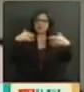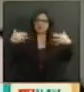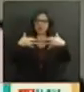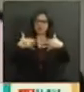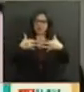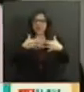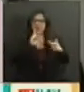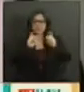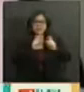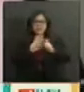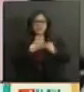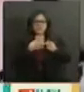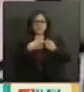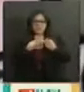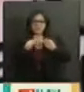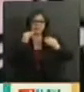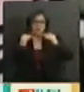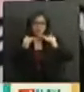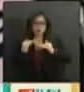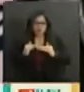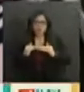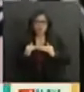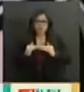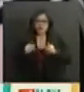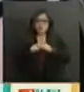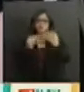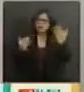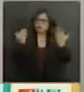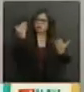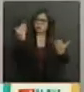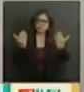guerra, sobre los niños, como que contrasta mucho